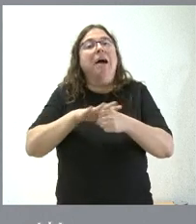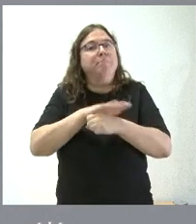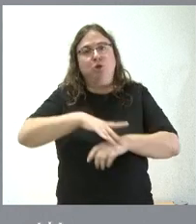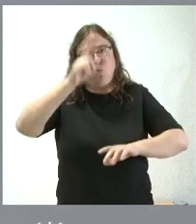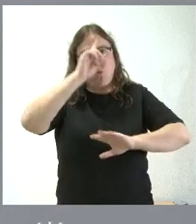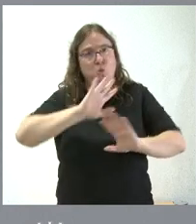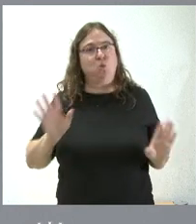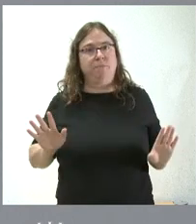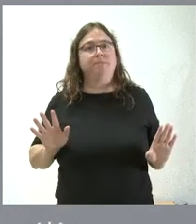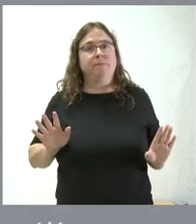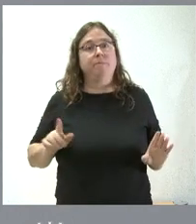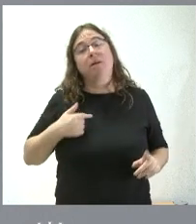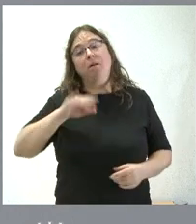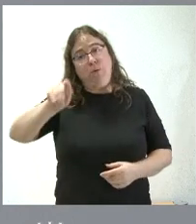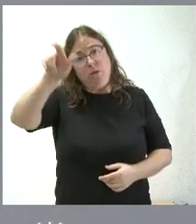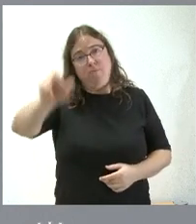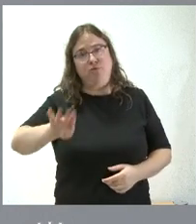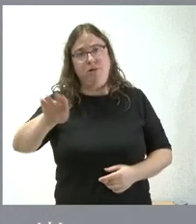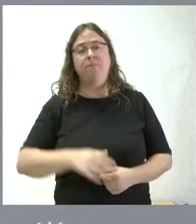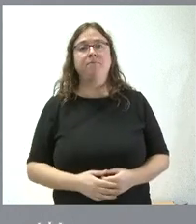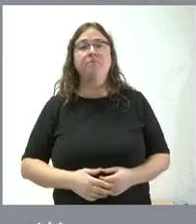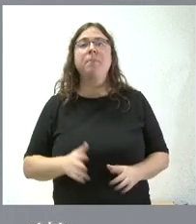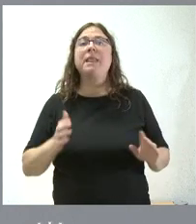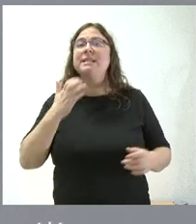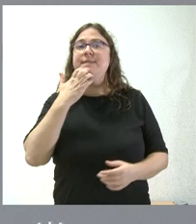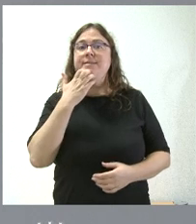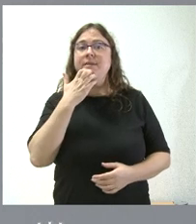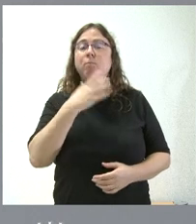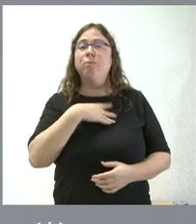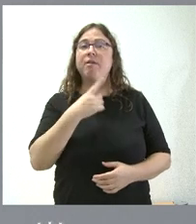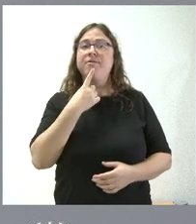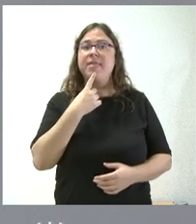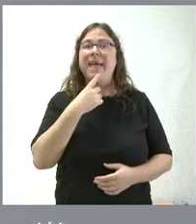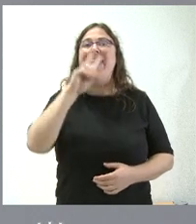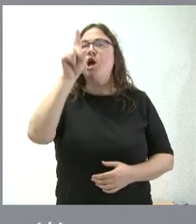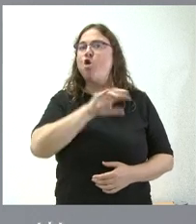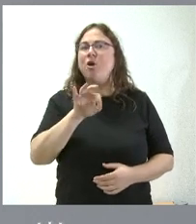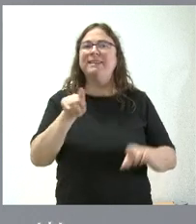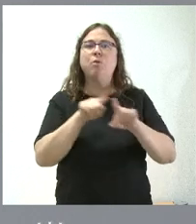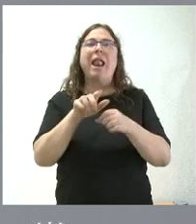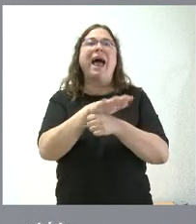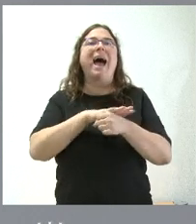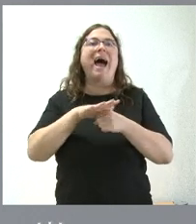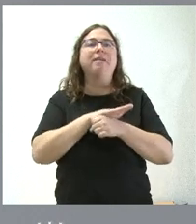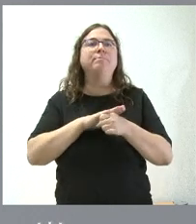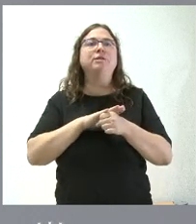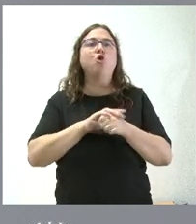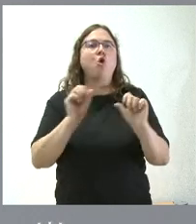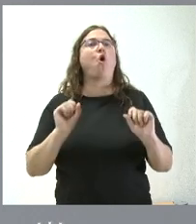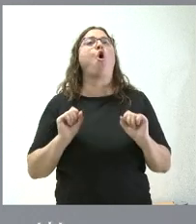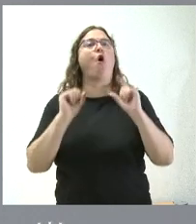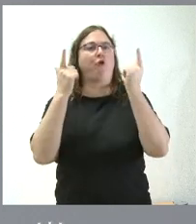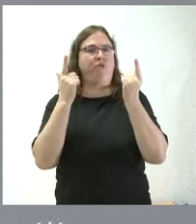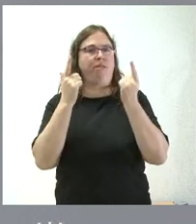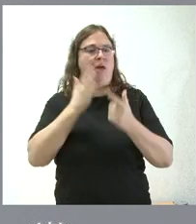porque lo tendrán que preguntar a la persona que lo realiza pero sí que le puedo decir que no es el ámbito de la comunicación oficial que